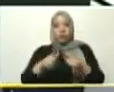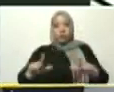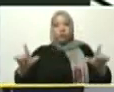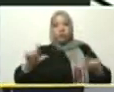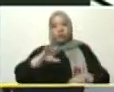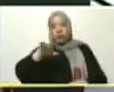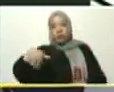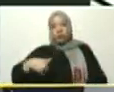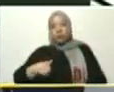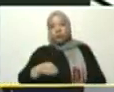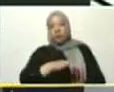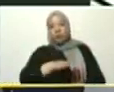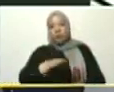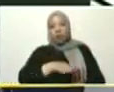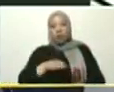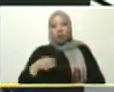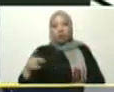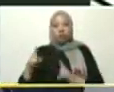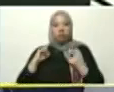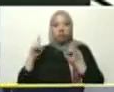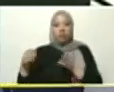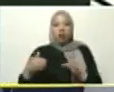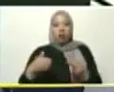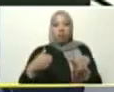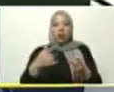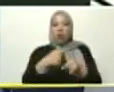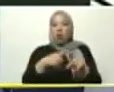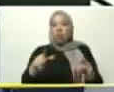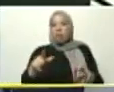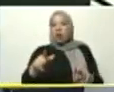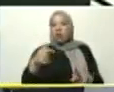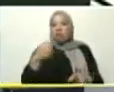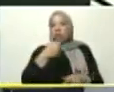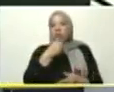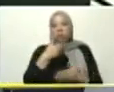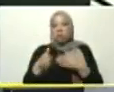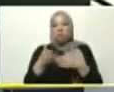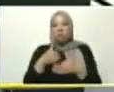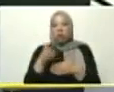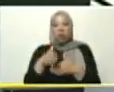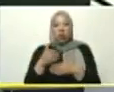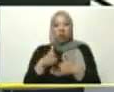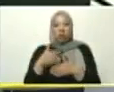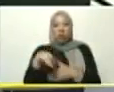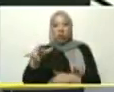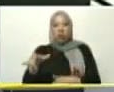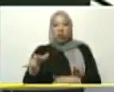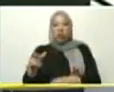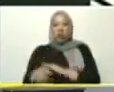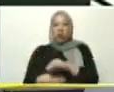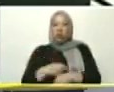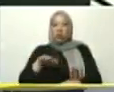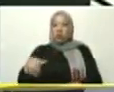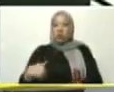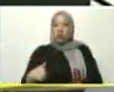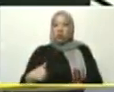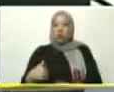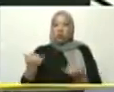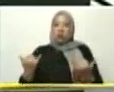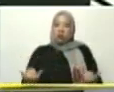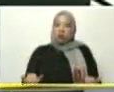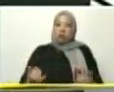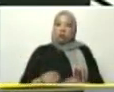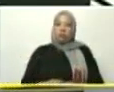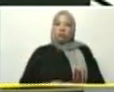nuestro camino. Lo demás sobra. Todo lo demás sobra. Este es nuestro camino. Ya sobre